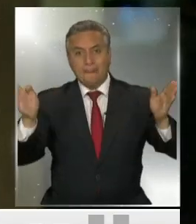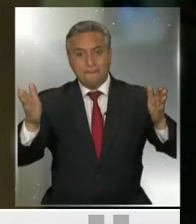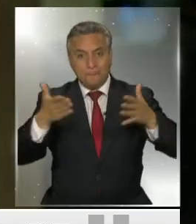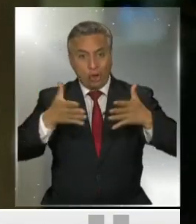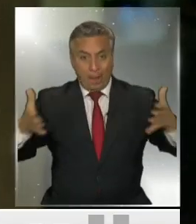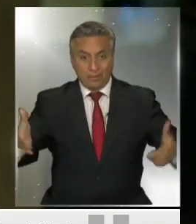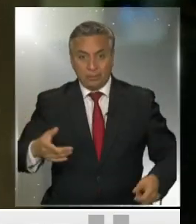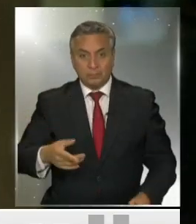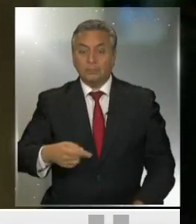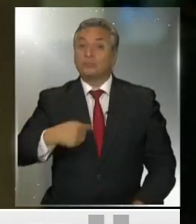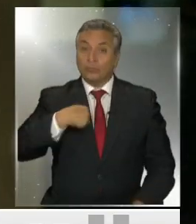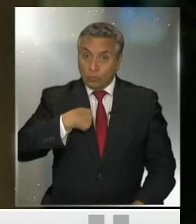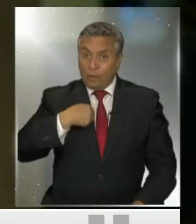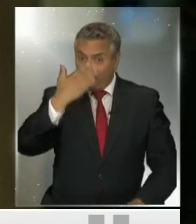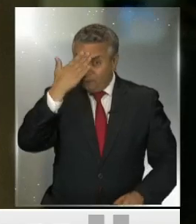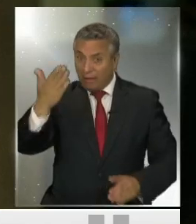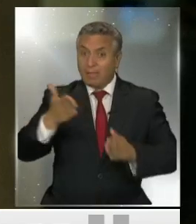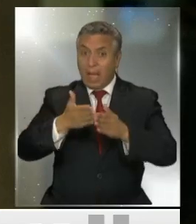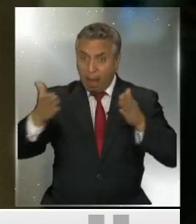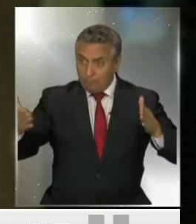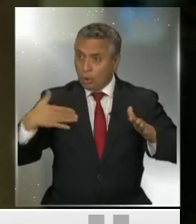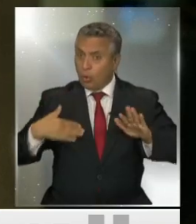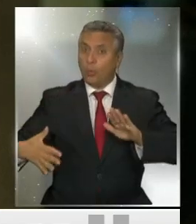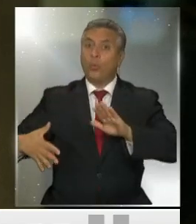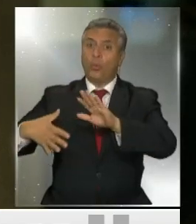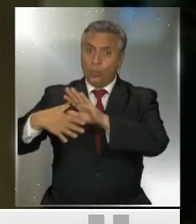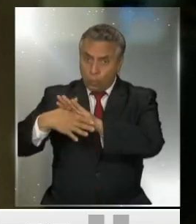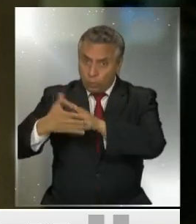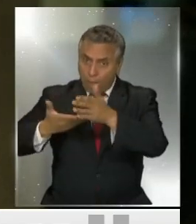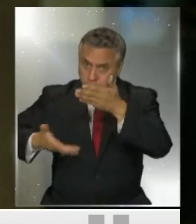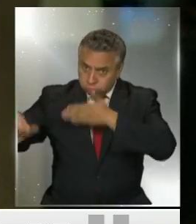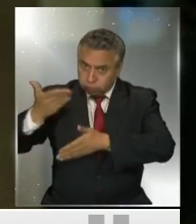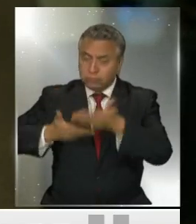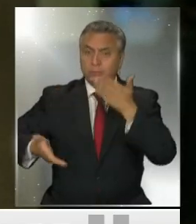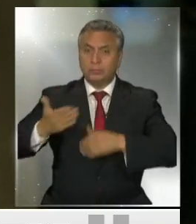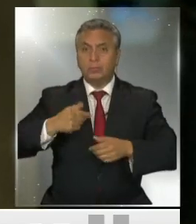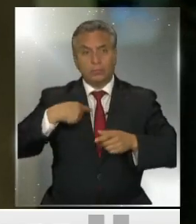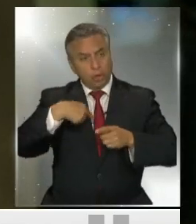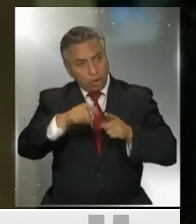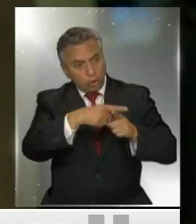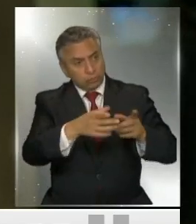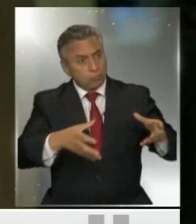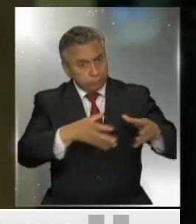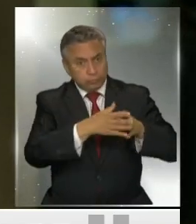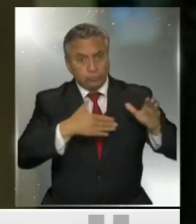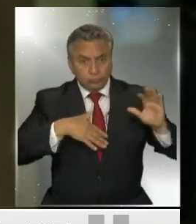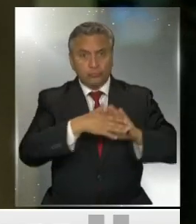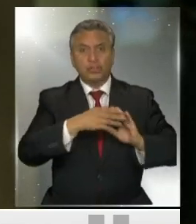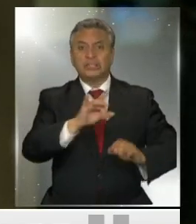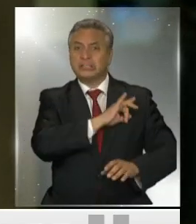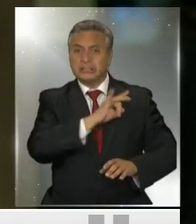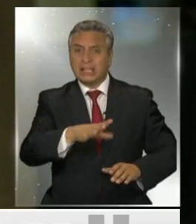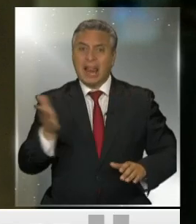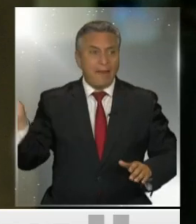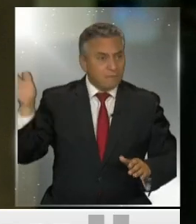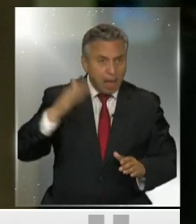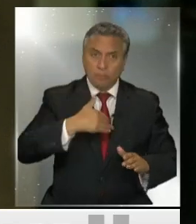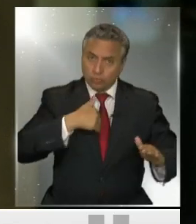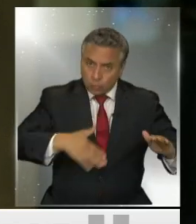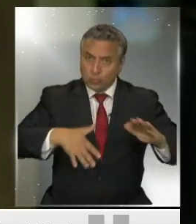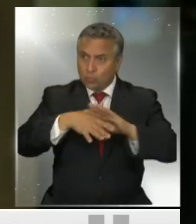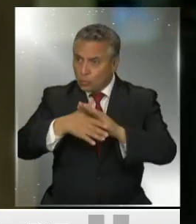nos juntado con el frente amplio nos juntado con el resto de los partidos de oposición nos juntado con chile vamos lo que